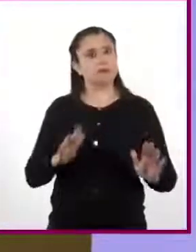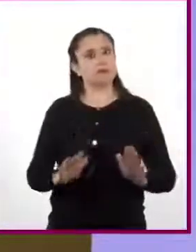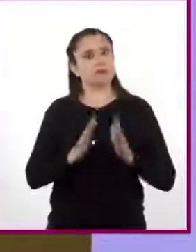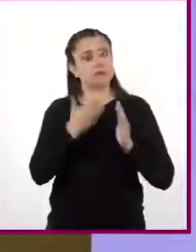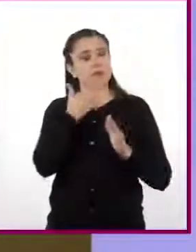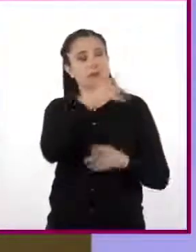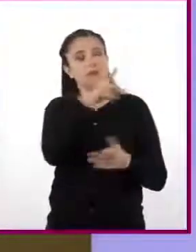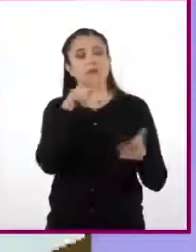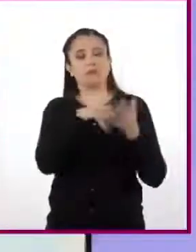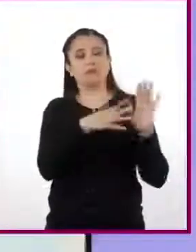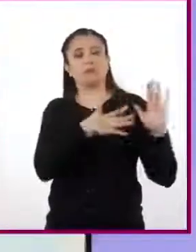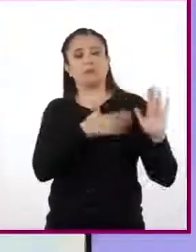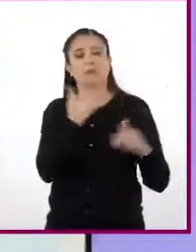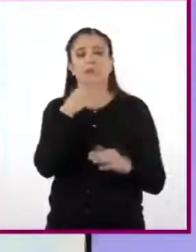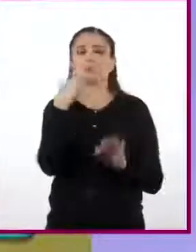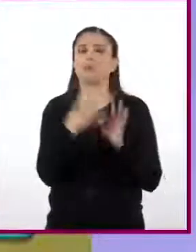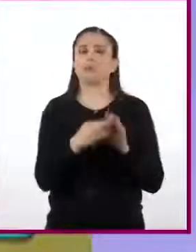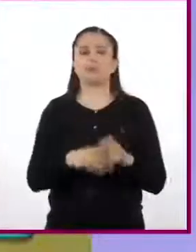hicieron.